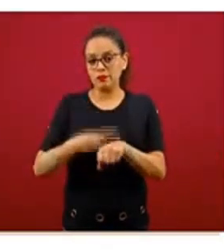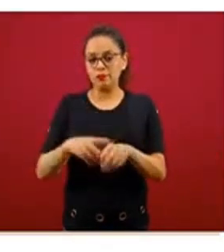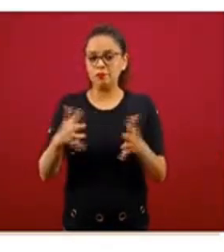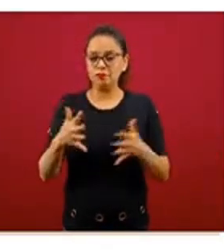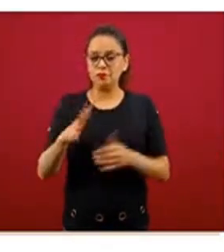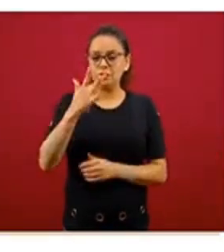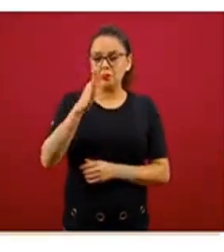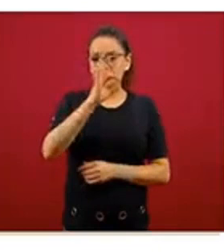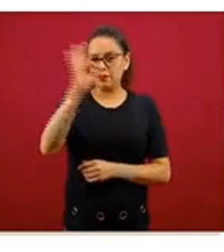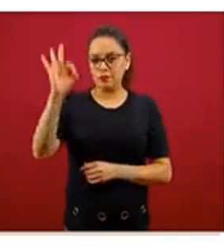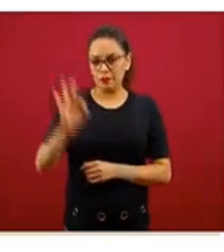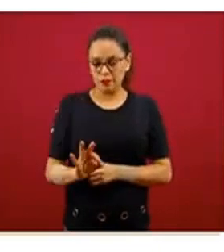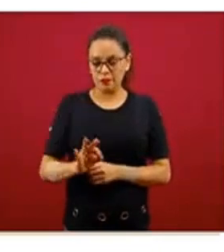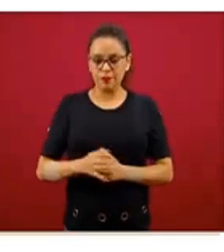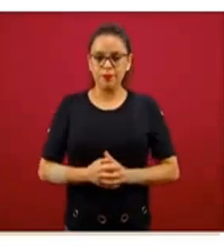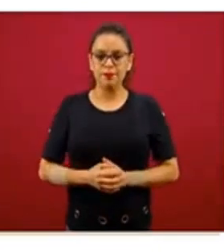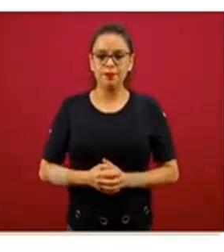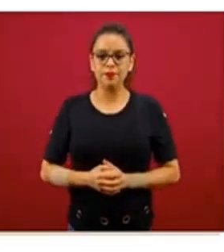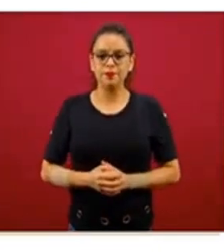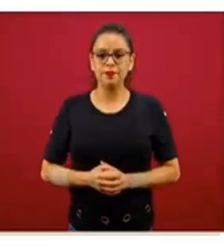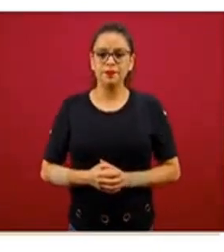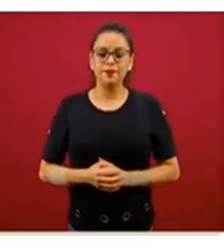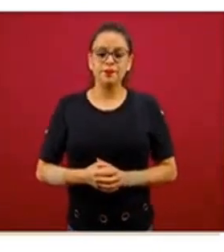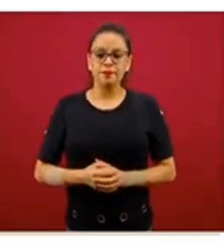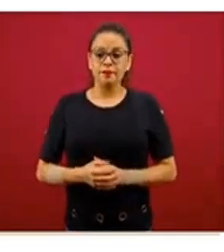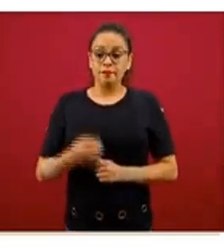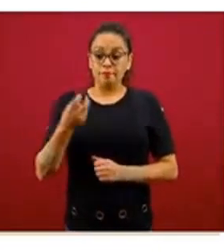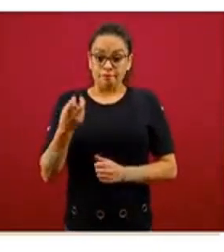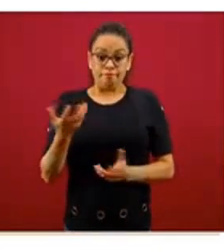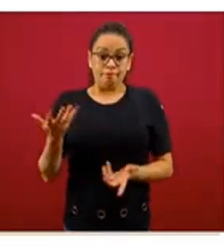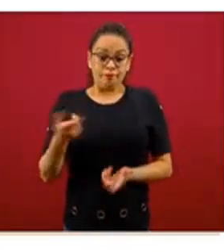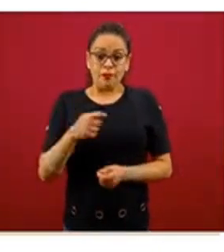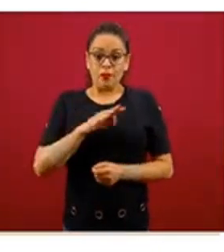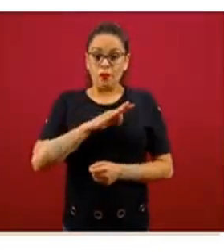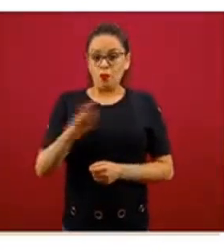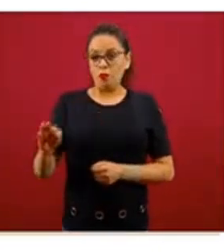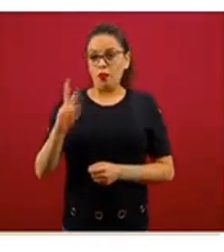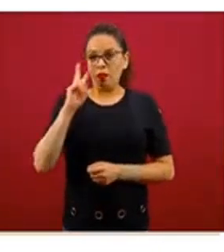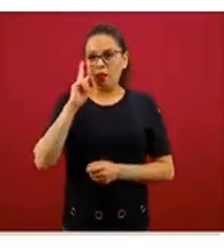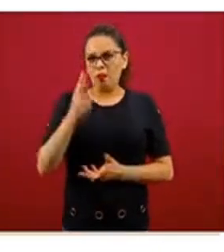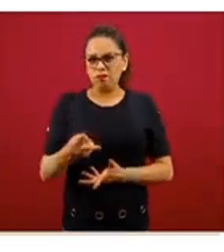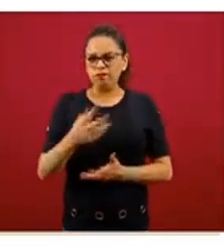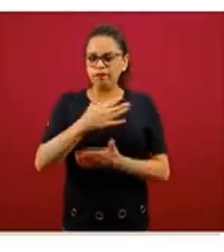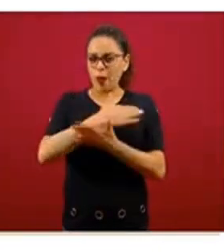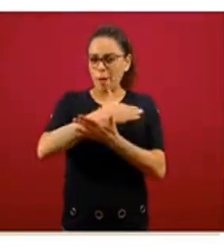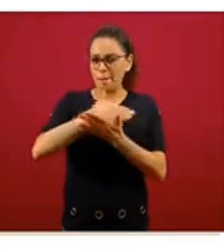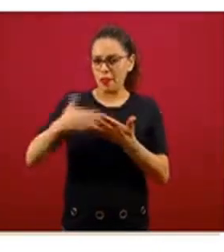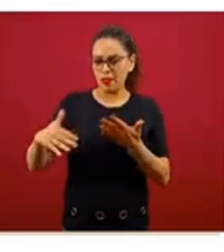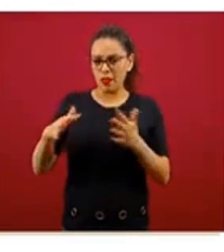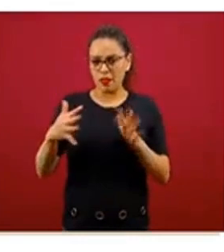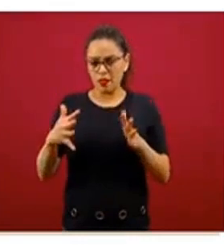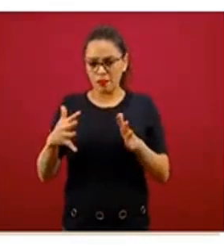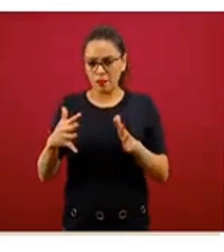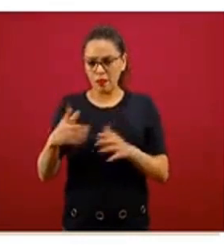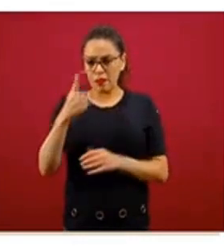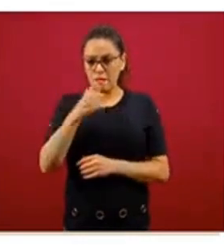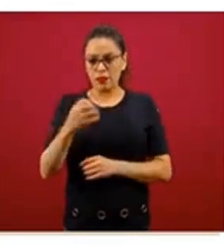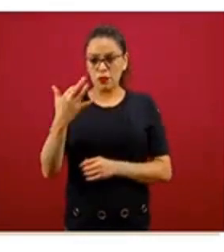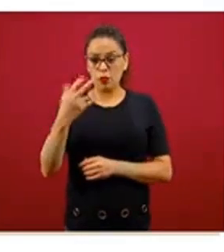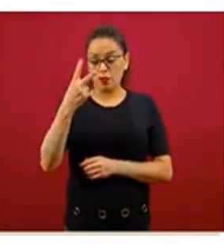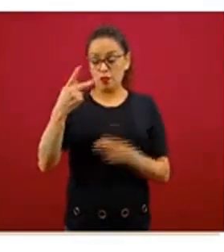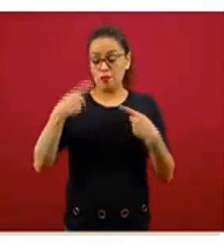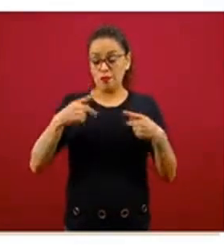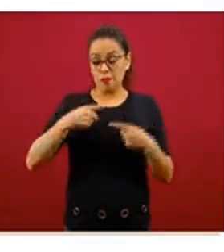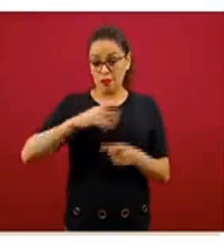50%, pues bueno, podríamos inferir que en su momento al menos la mitad de estas 152